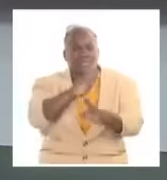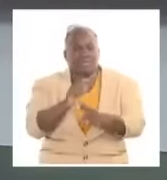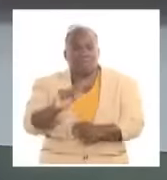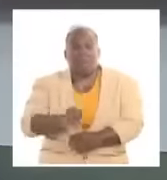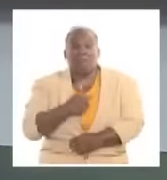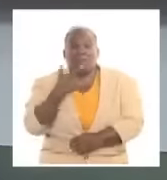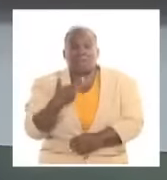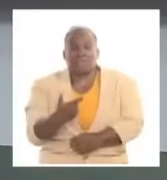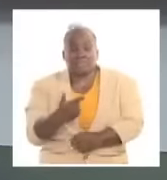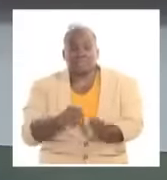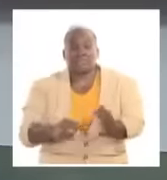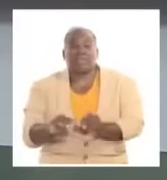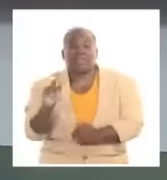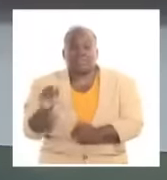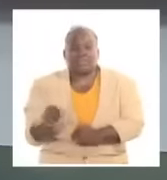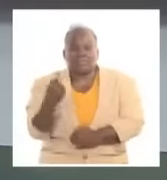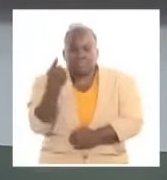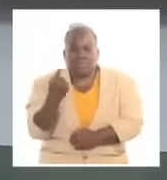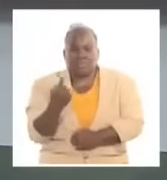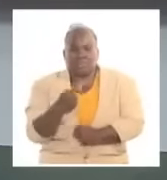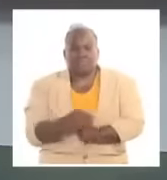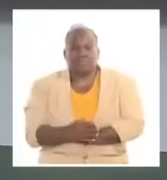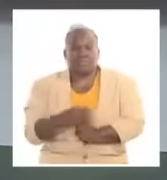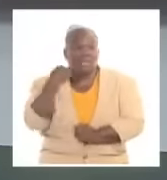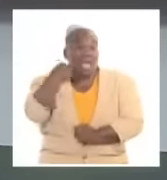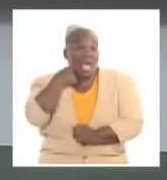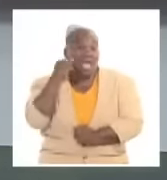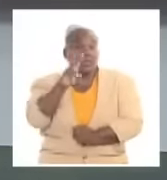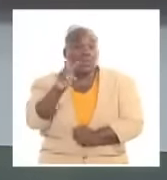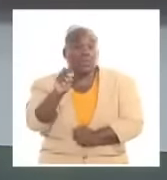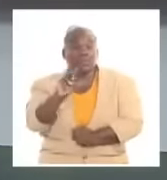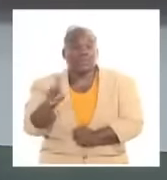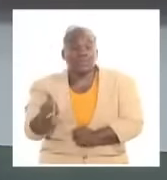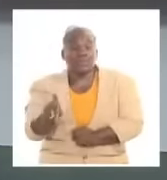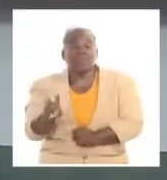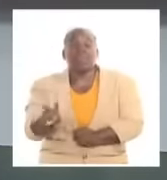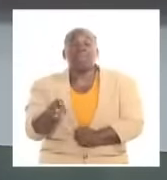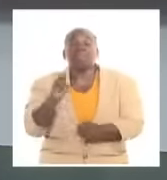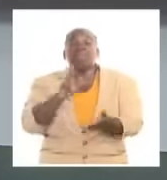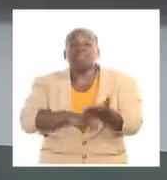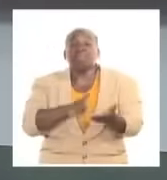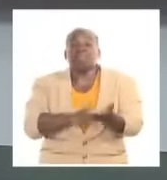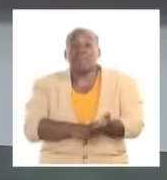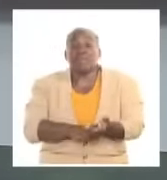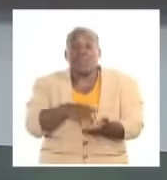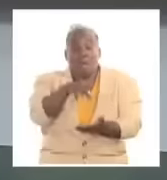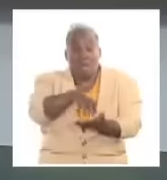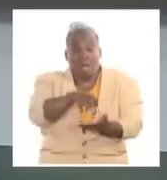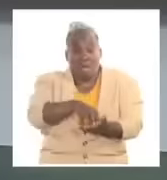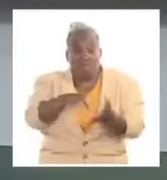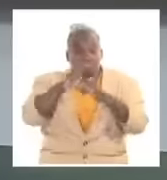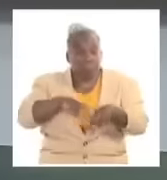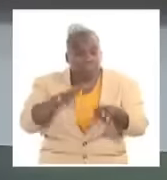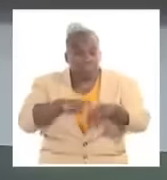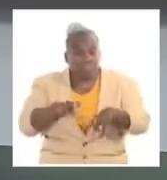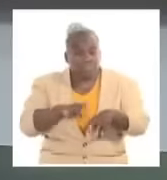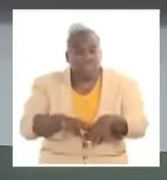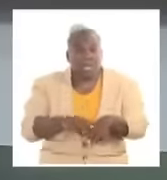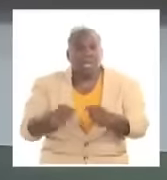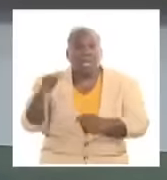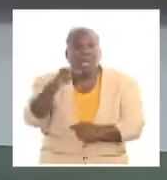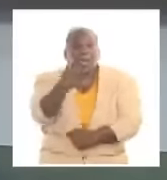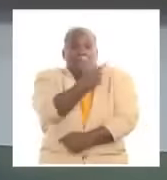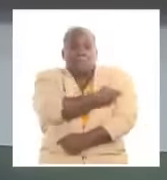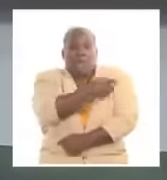vicepresidente primero. Desde el año 2012, miembro de la Academia de Ciencias de Cuba, es el autor principal de la vacuna